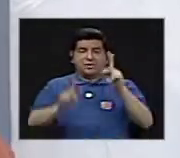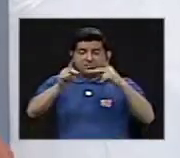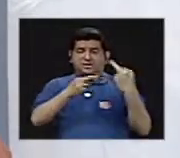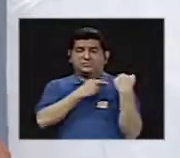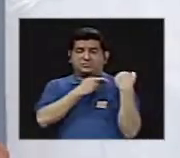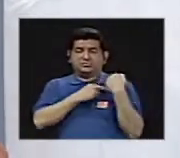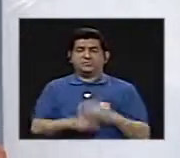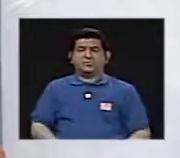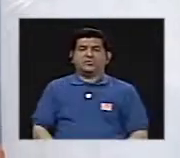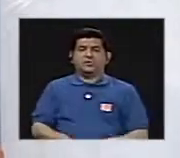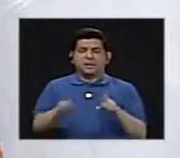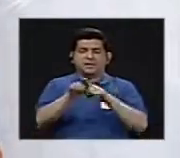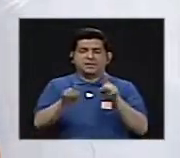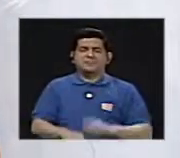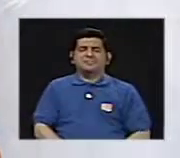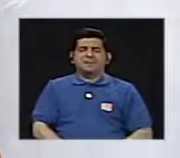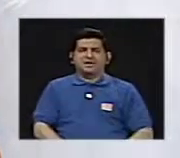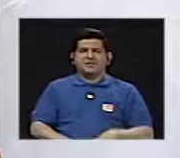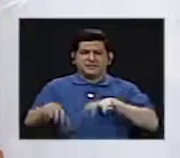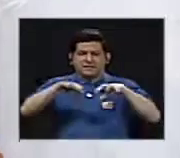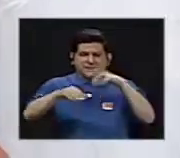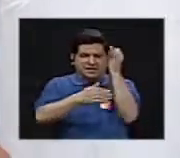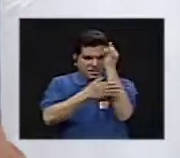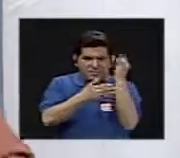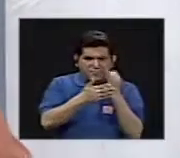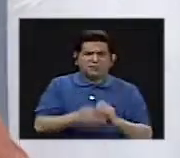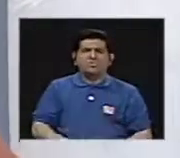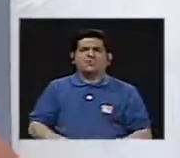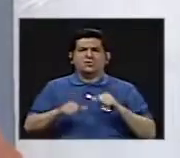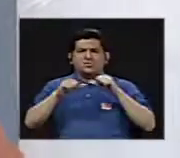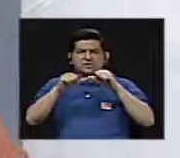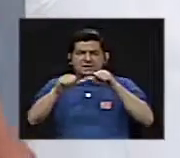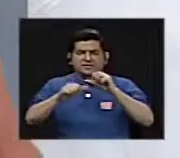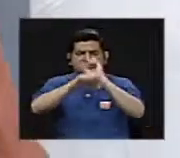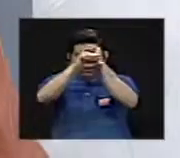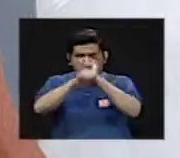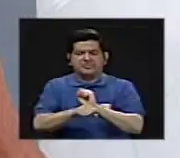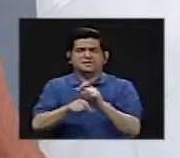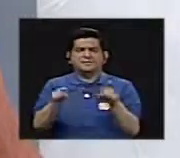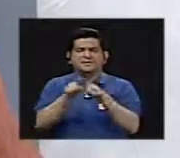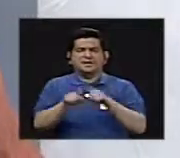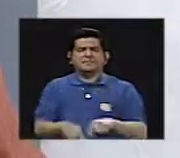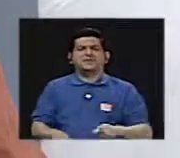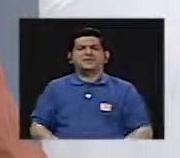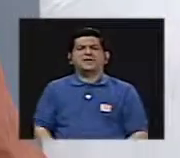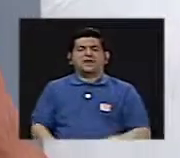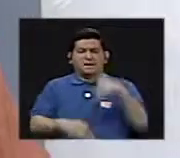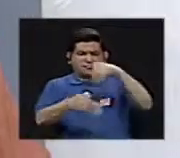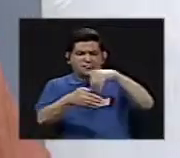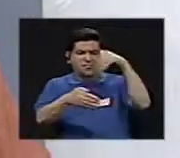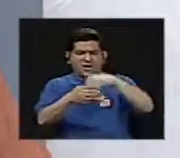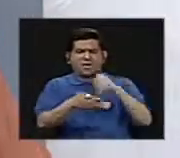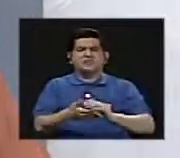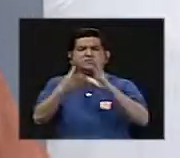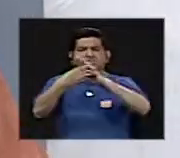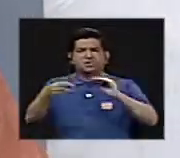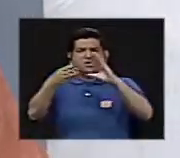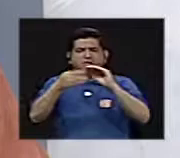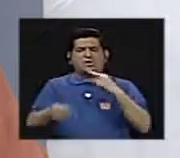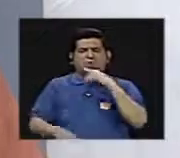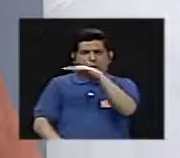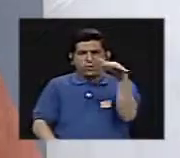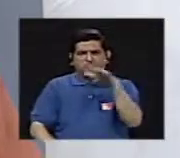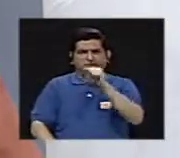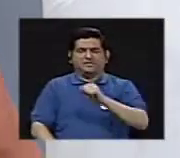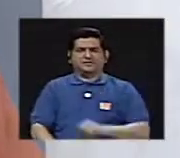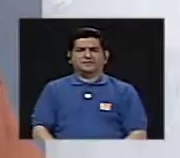de la animación de la serie de Tradiciones, que es otra forma también de documentar esa realidad, de contar esa realidad,